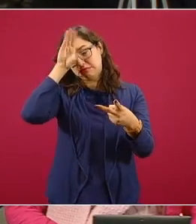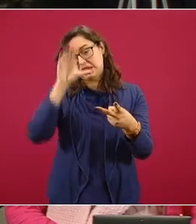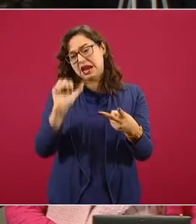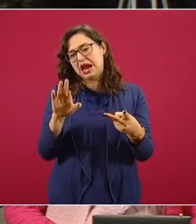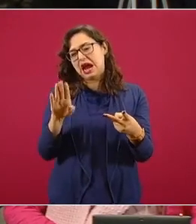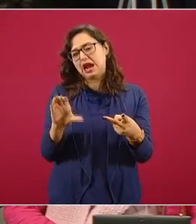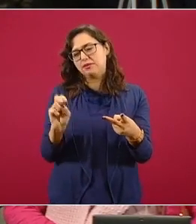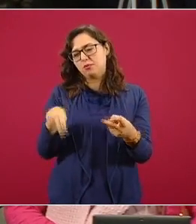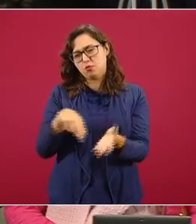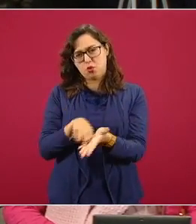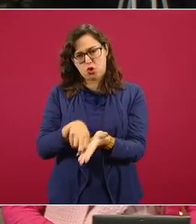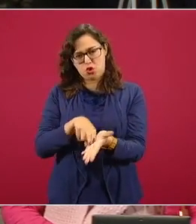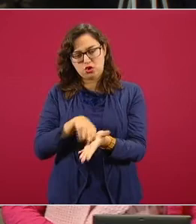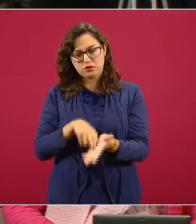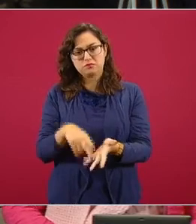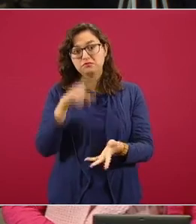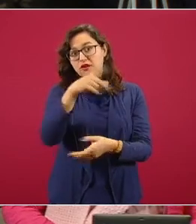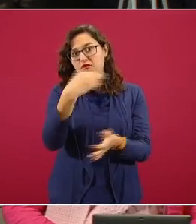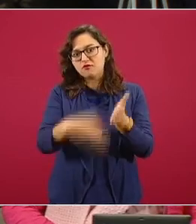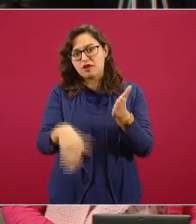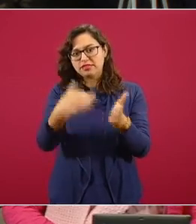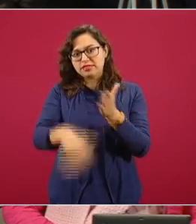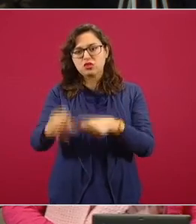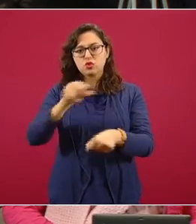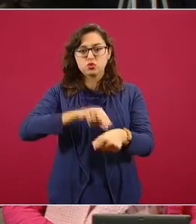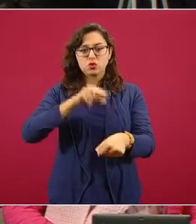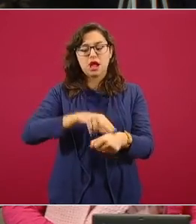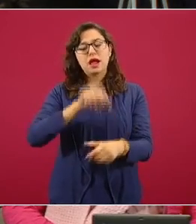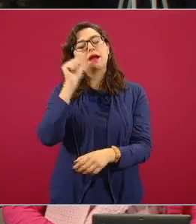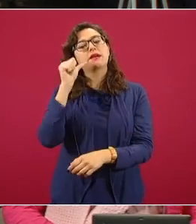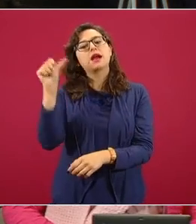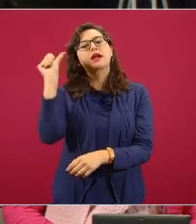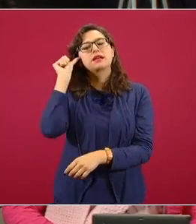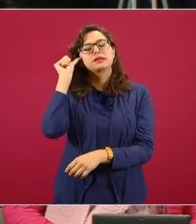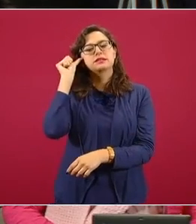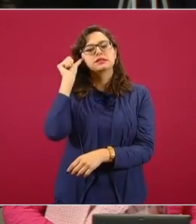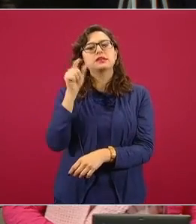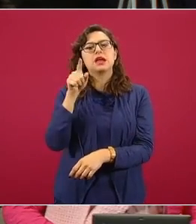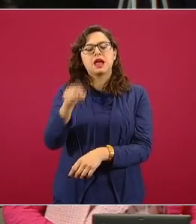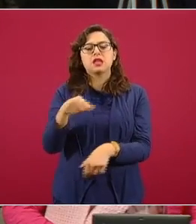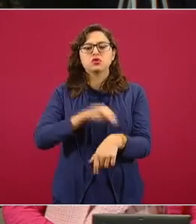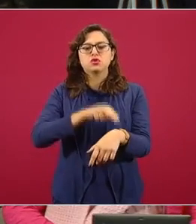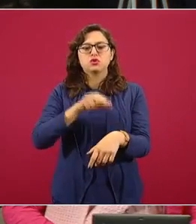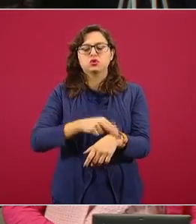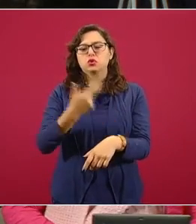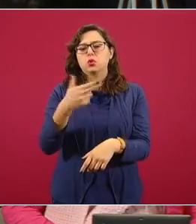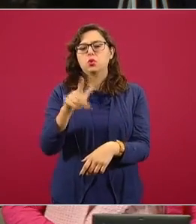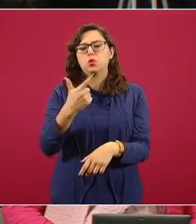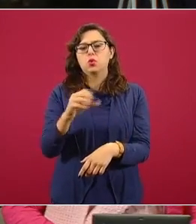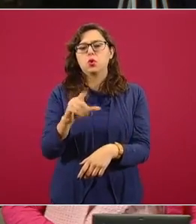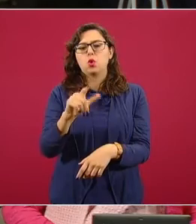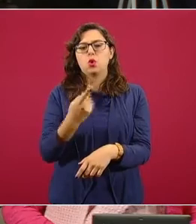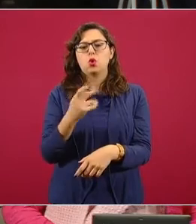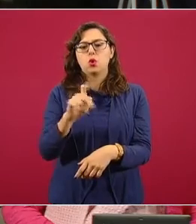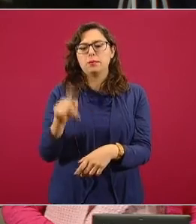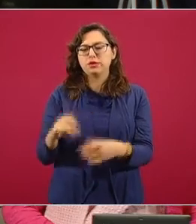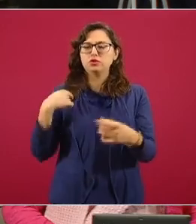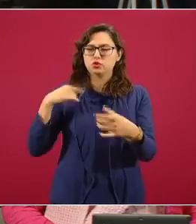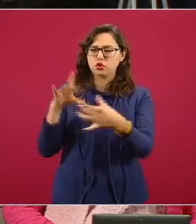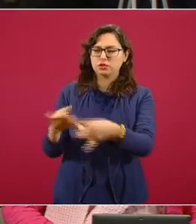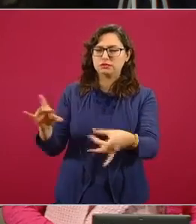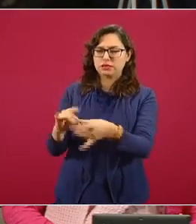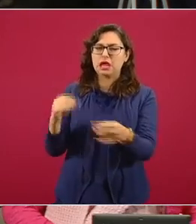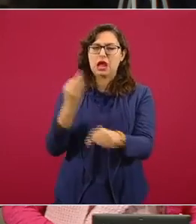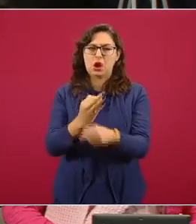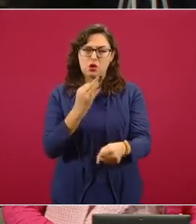hay una situación porque no tienen personal médico. Es un asunto que le platicaba ayer a Hugo López-Gatell, y bueno, se la quiero